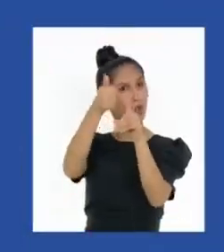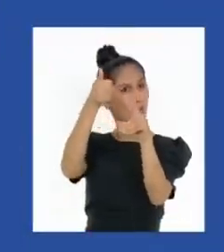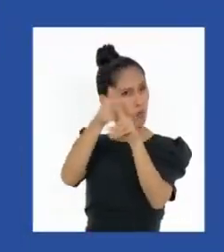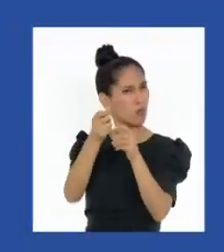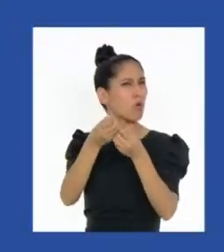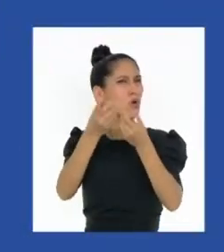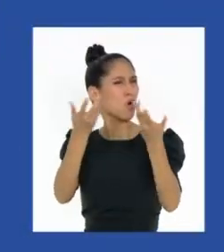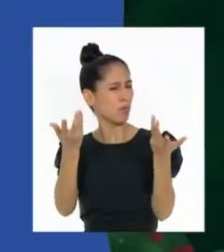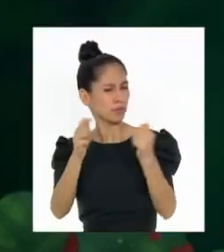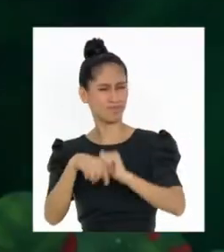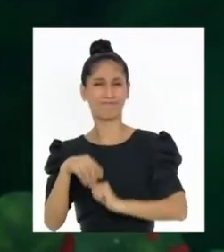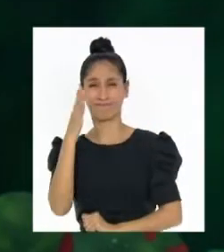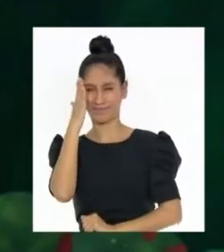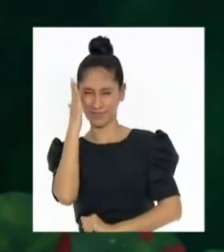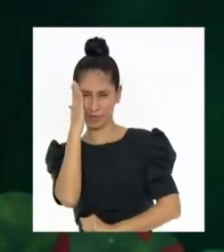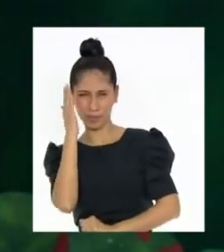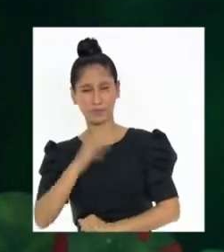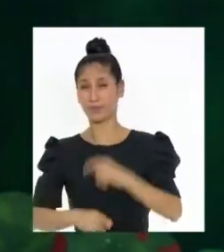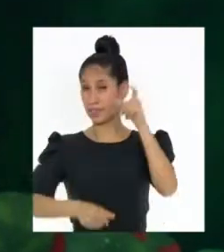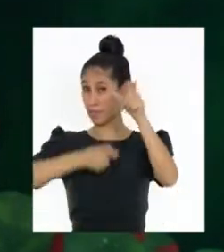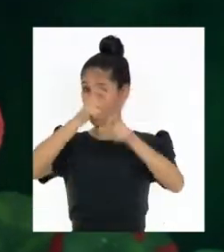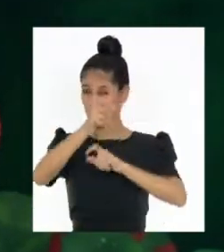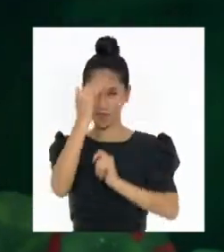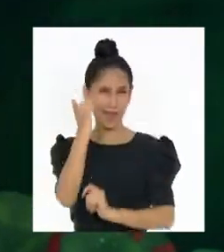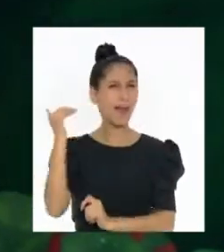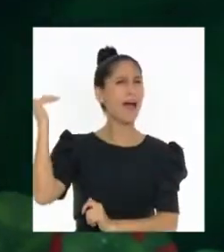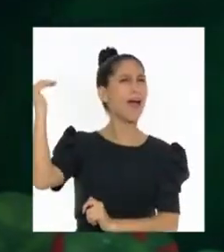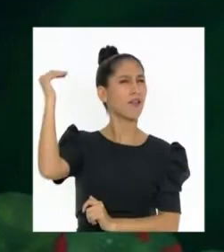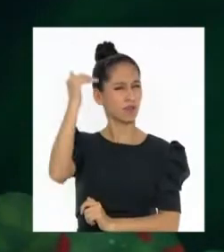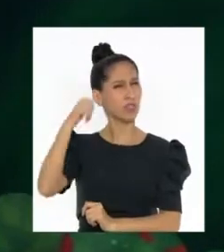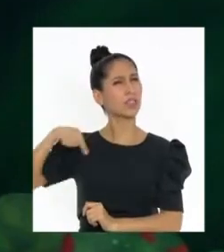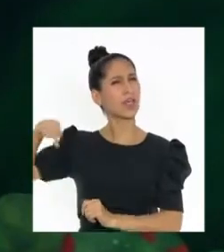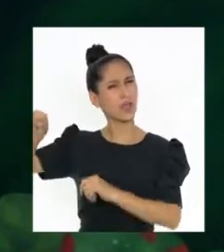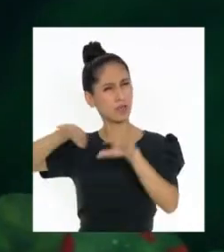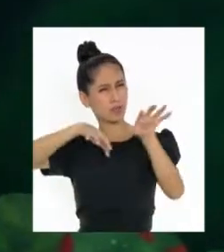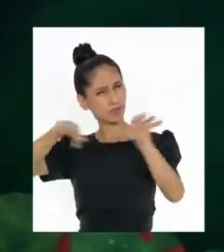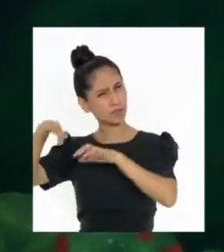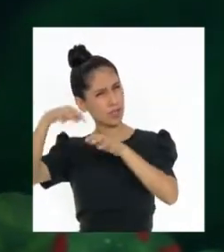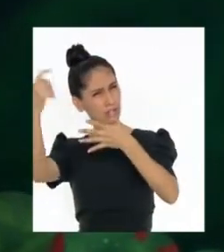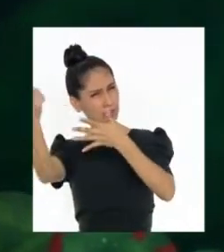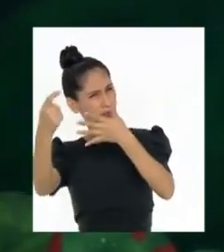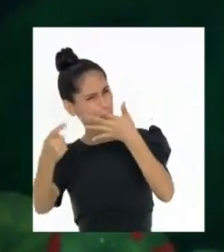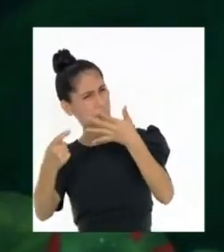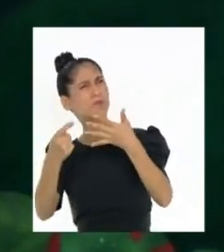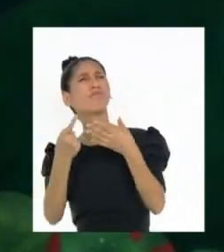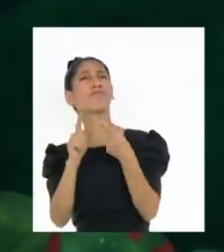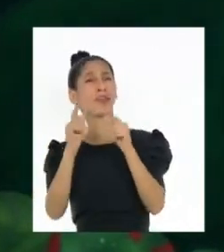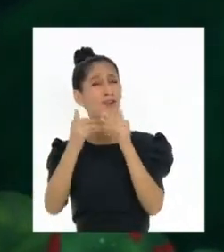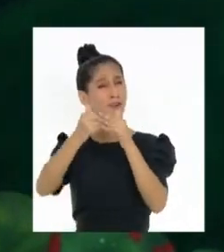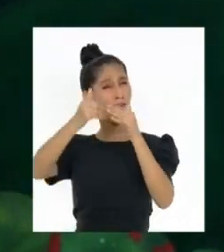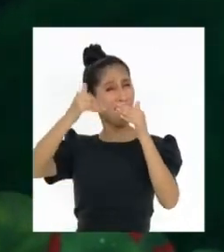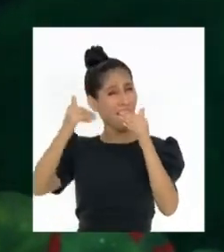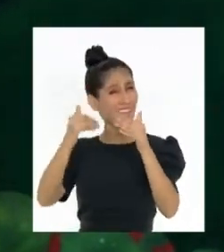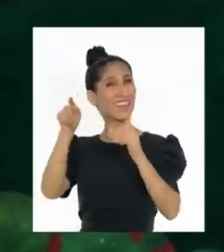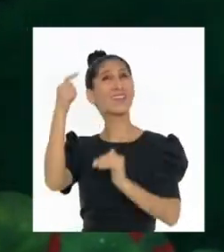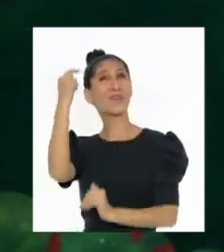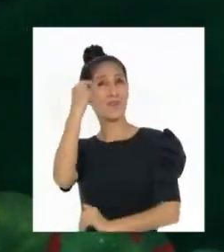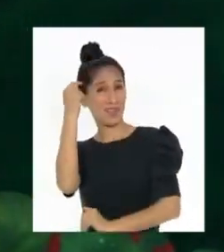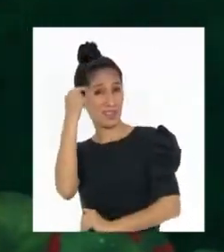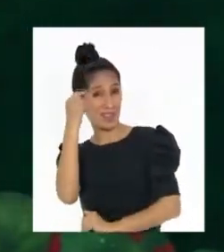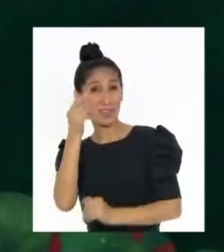Sabemos que los adultos que tomar diferentes decisiones y qué motivador sería que los ayudemos dándoles sugerencias de cómo